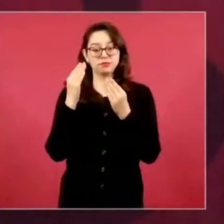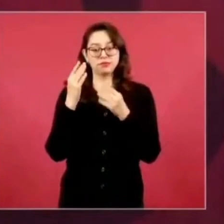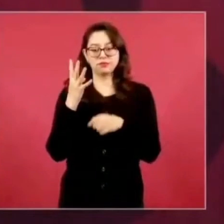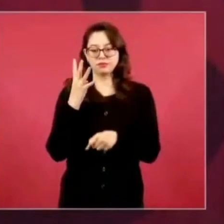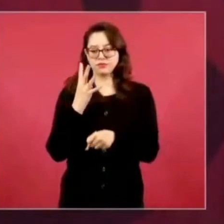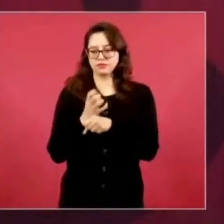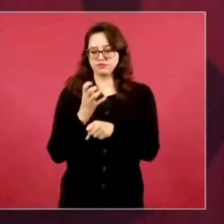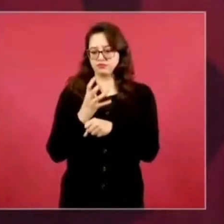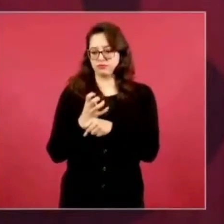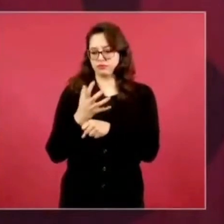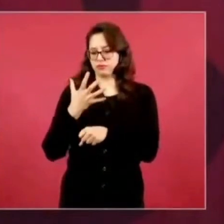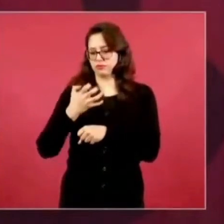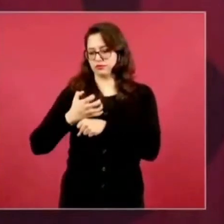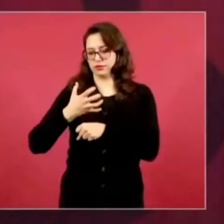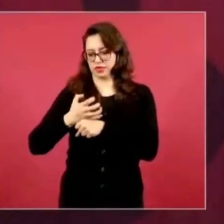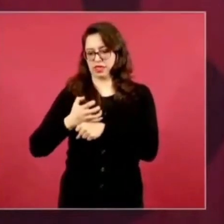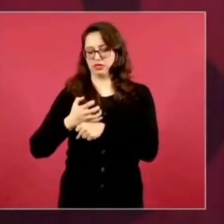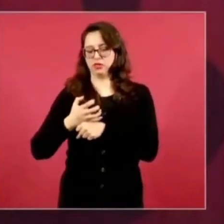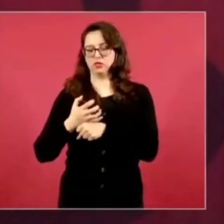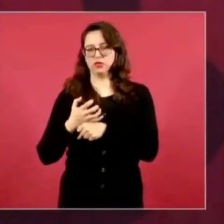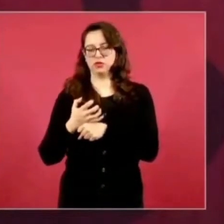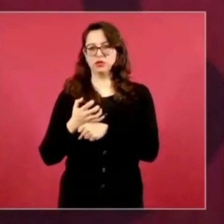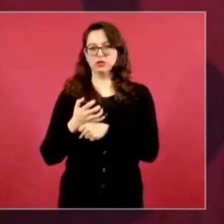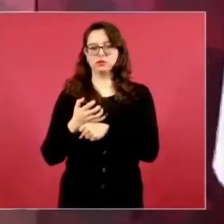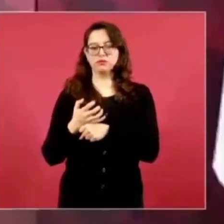cuarto, quinto.